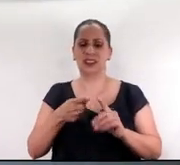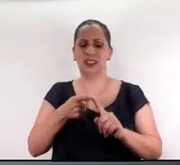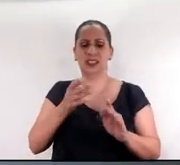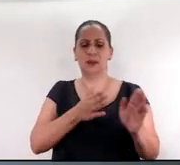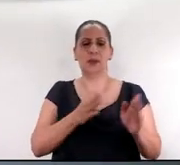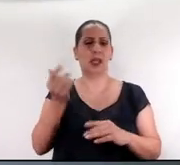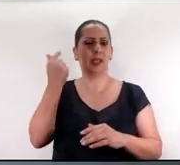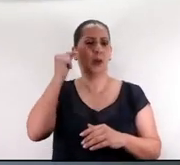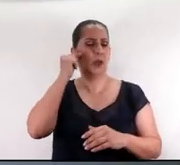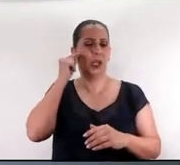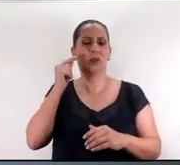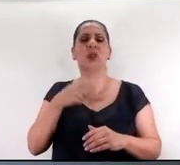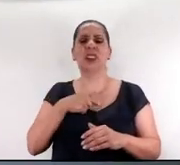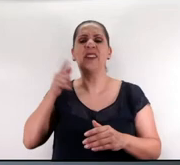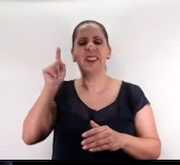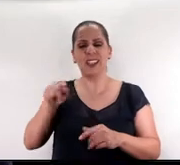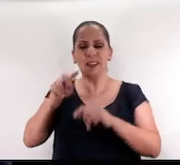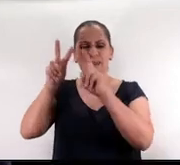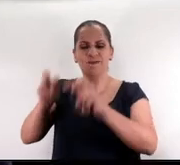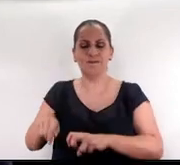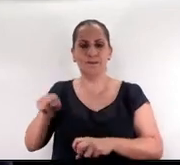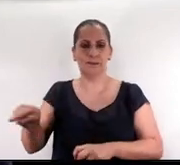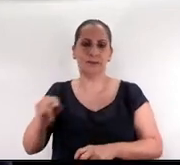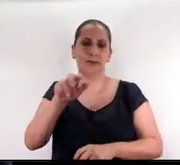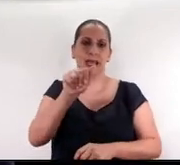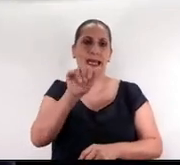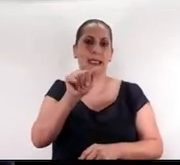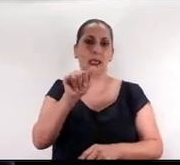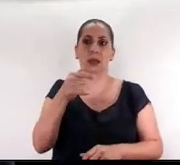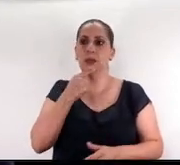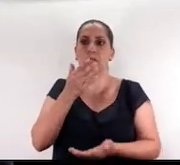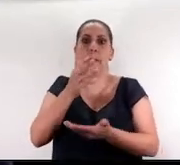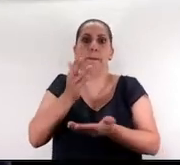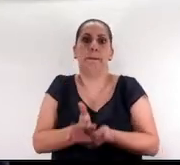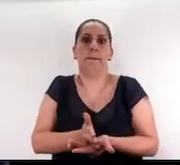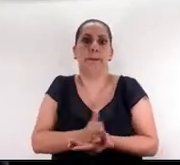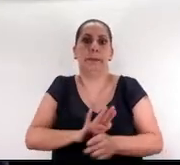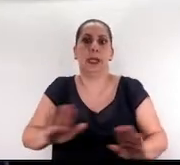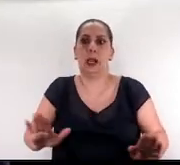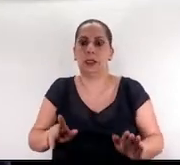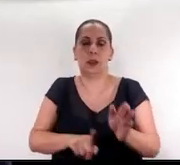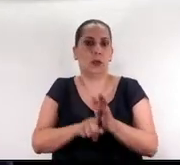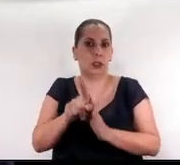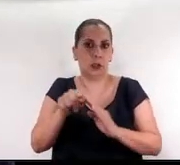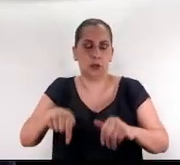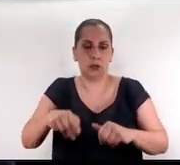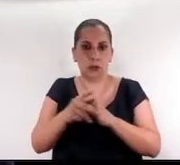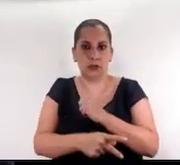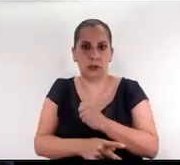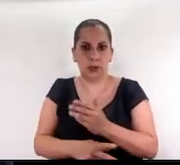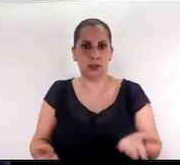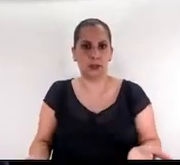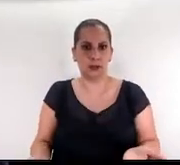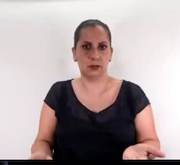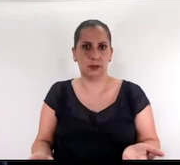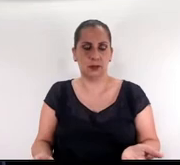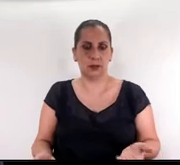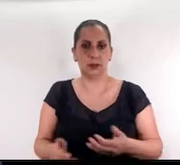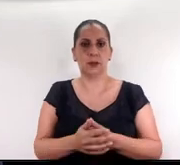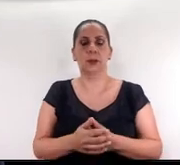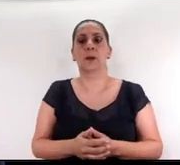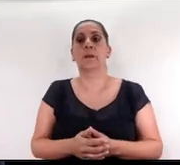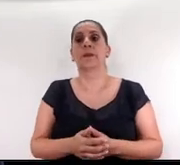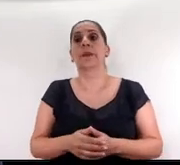primeras medidas sería la intervención del AIA. Tiene paralizado el desarrollo de este país. El